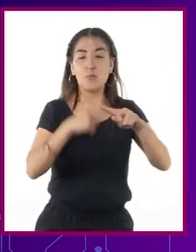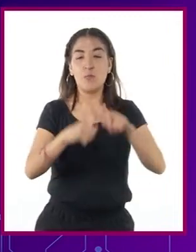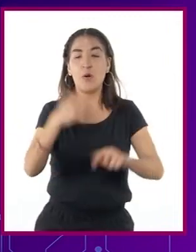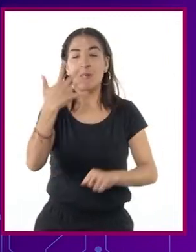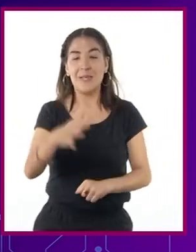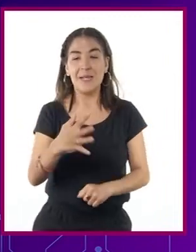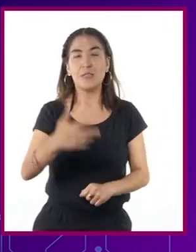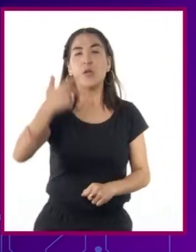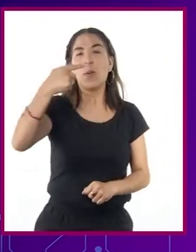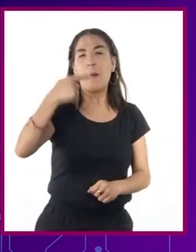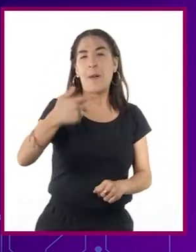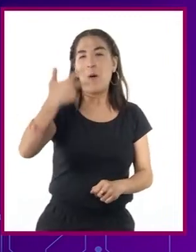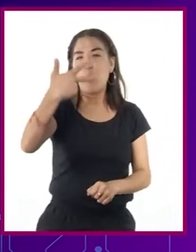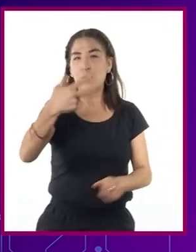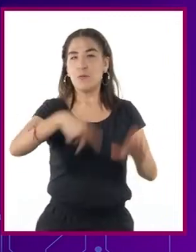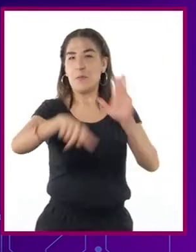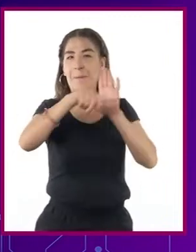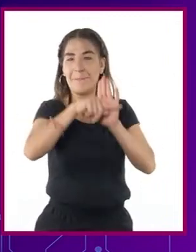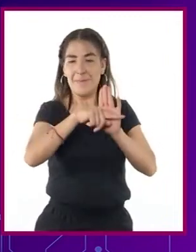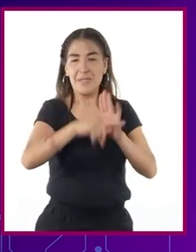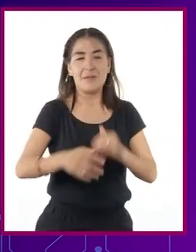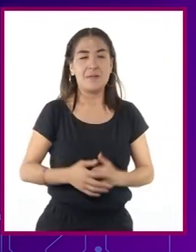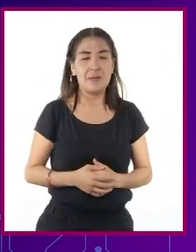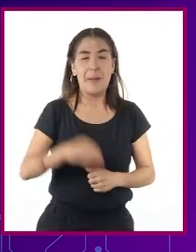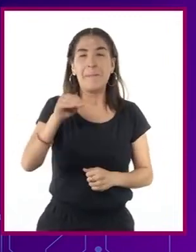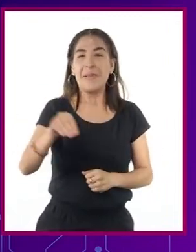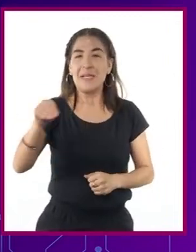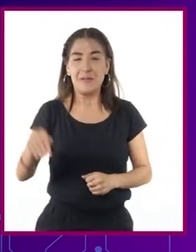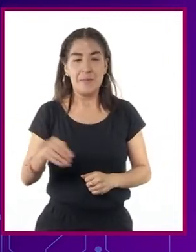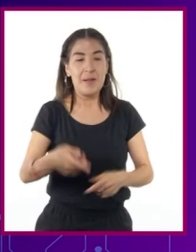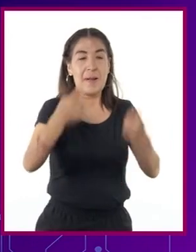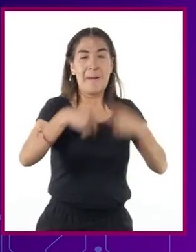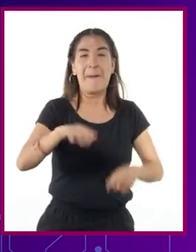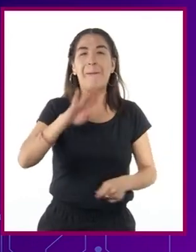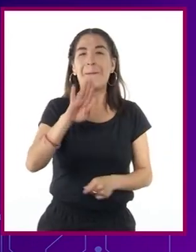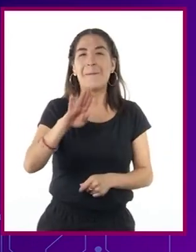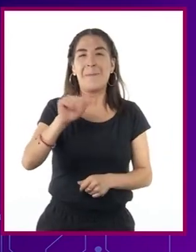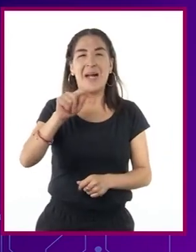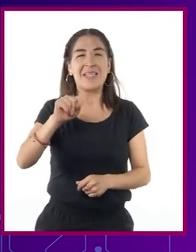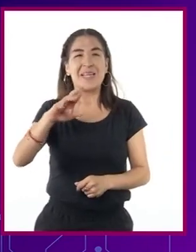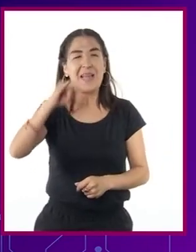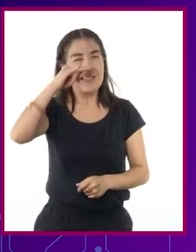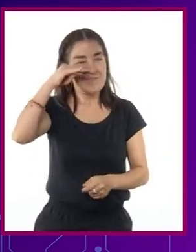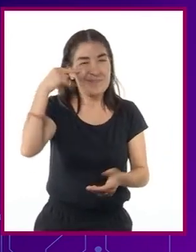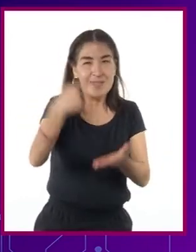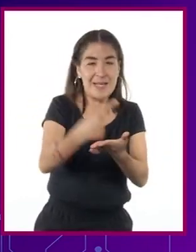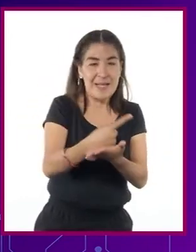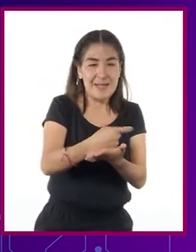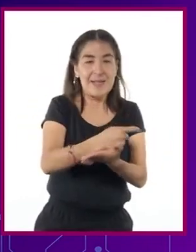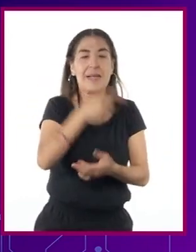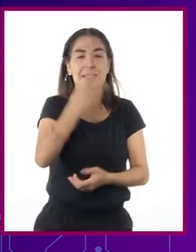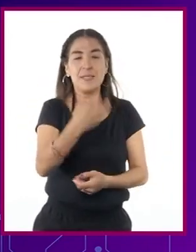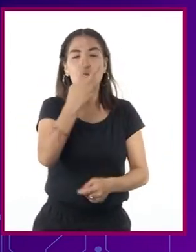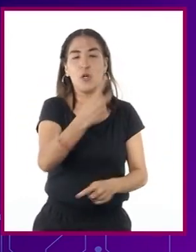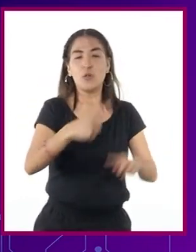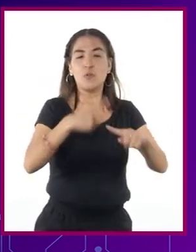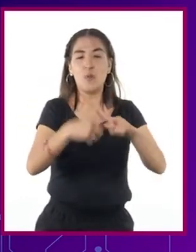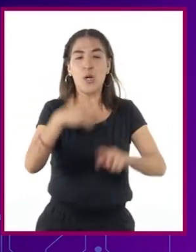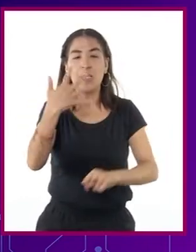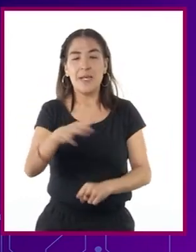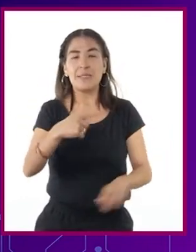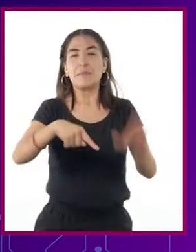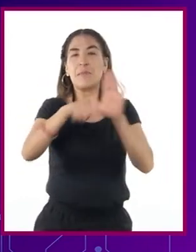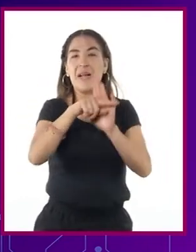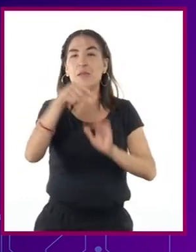8 milímetros y el de una bacteria es de 2 por 10 a la menos 6 milímetros. Dados los tamaños del virus y